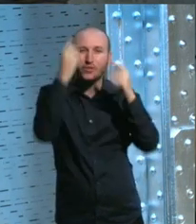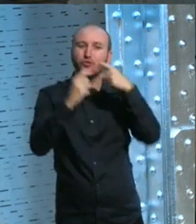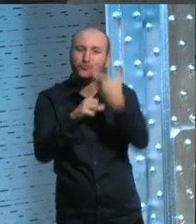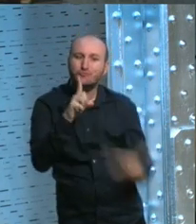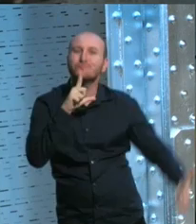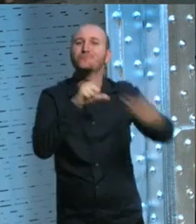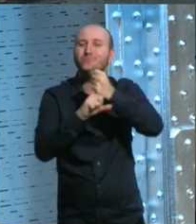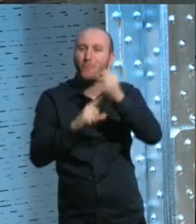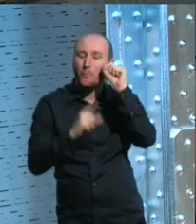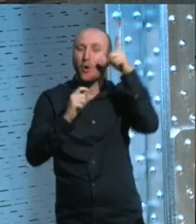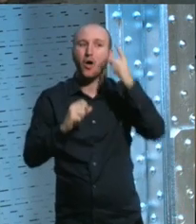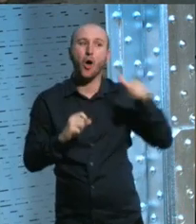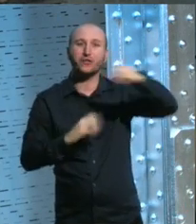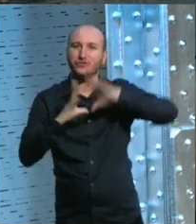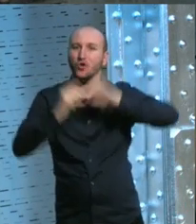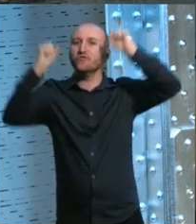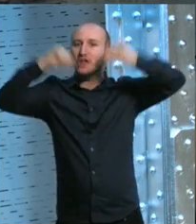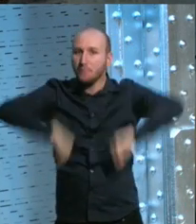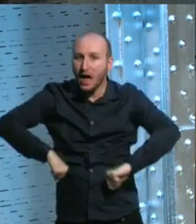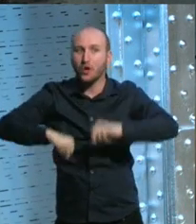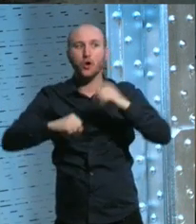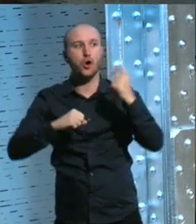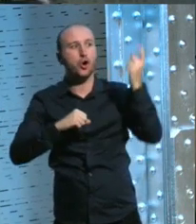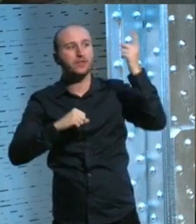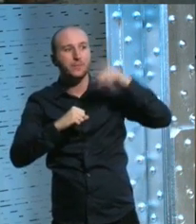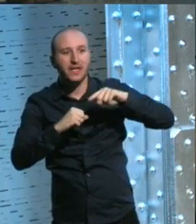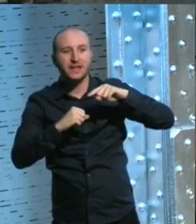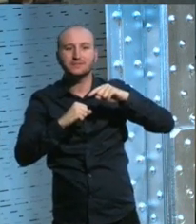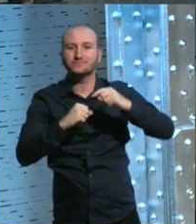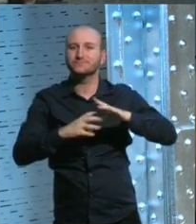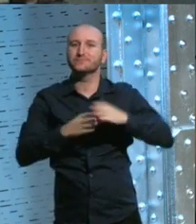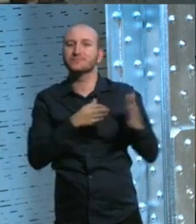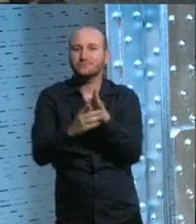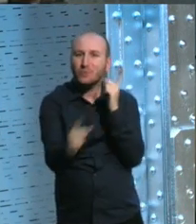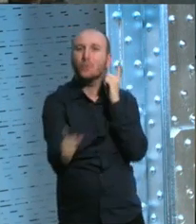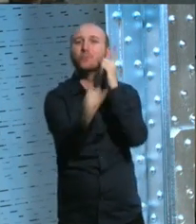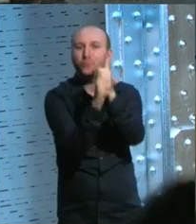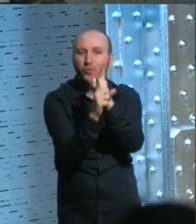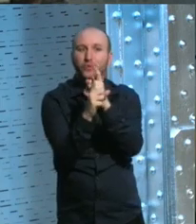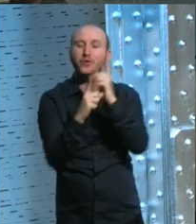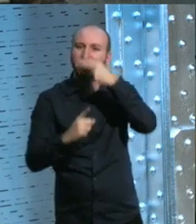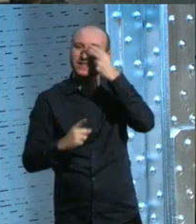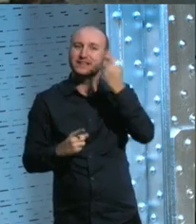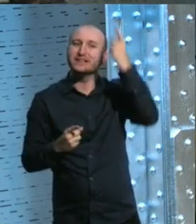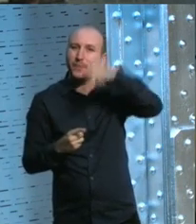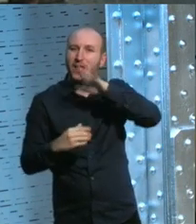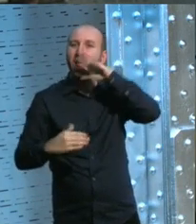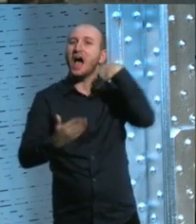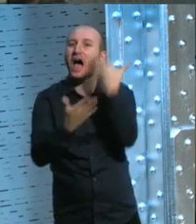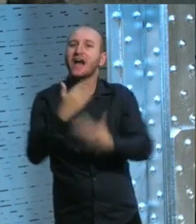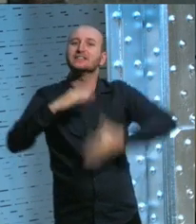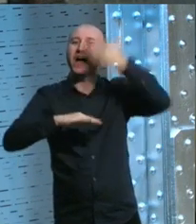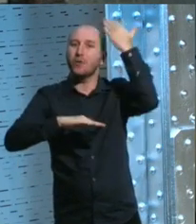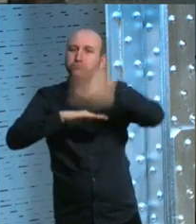cuáles se han confirmado, cuántas se han contradecido? Me interesa también hasta qué punto ha habido